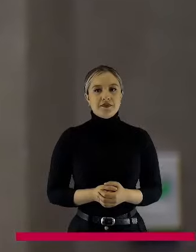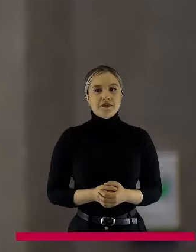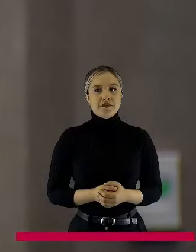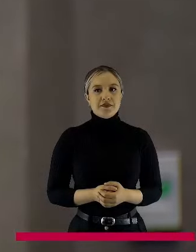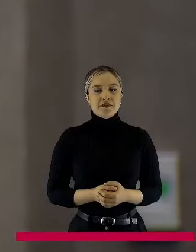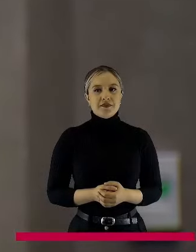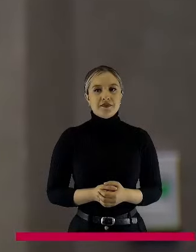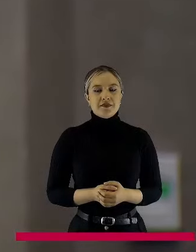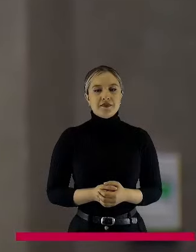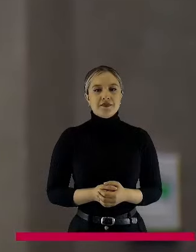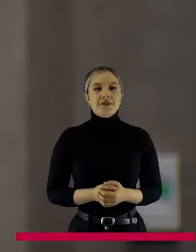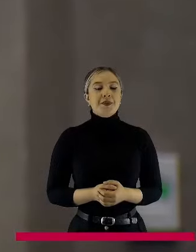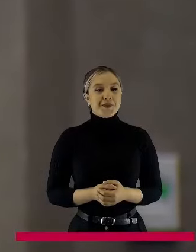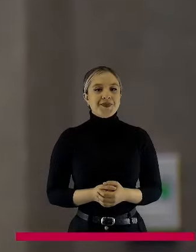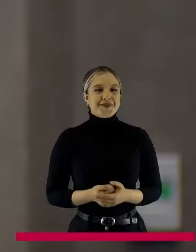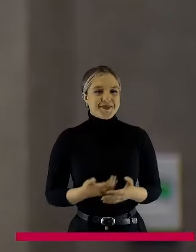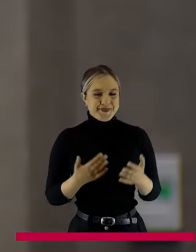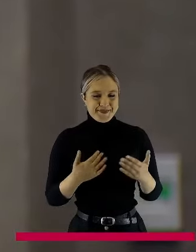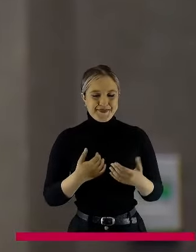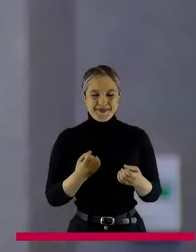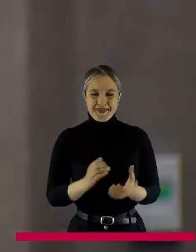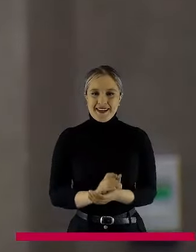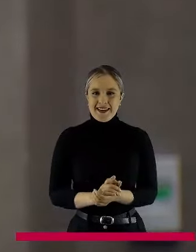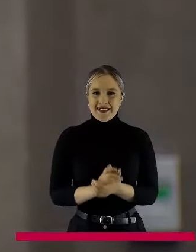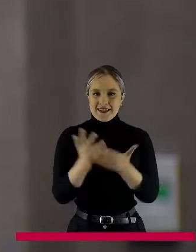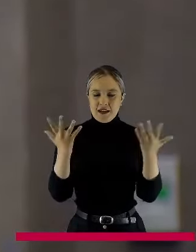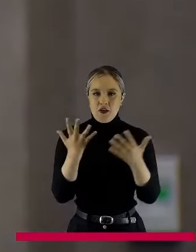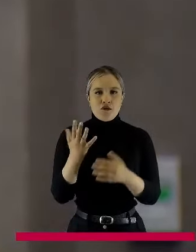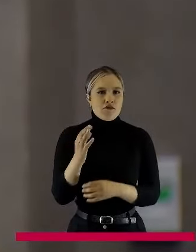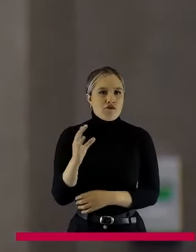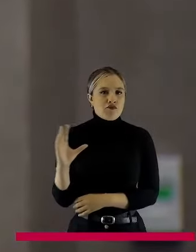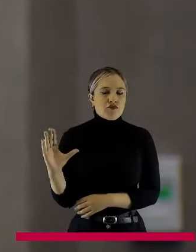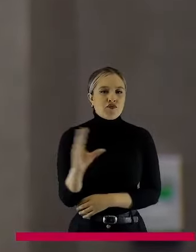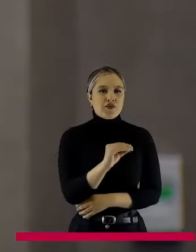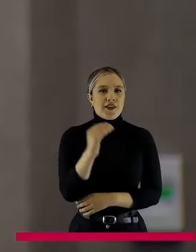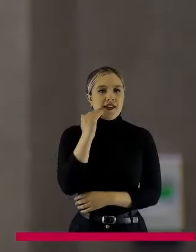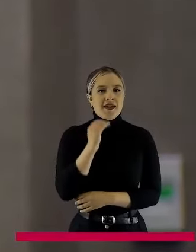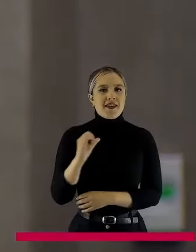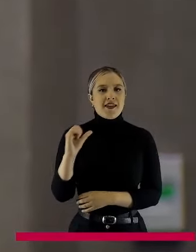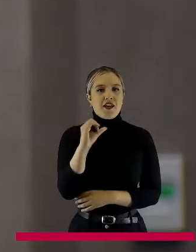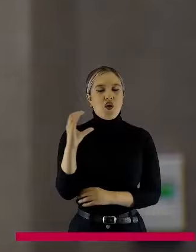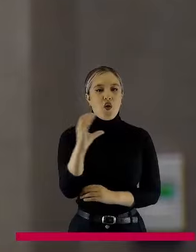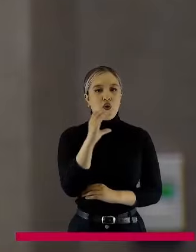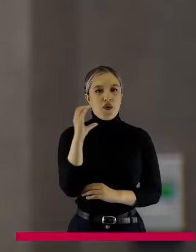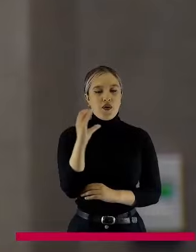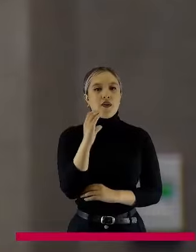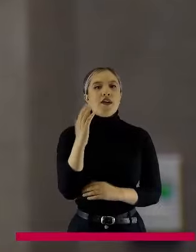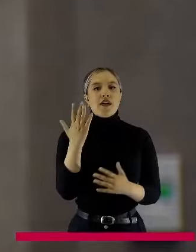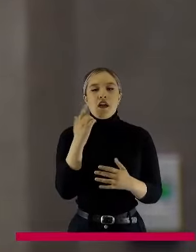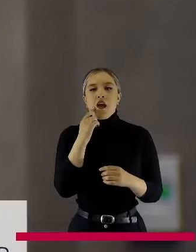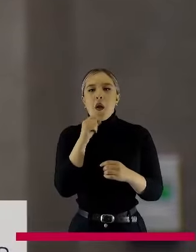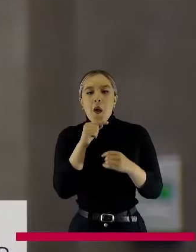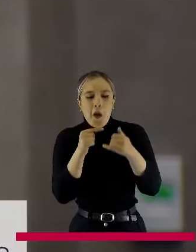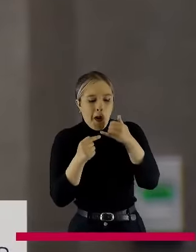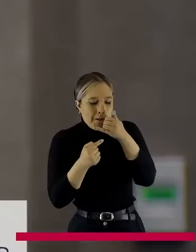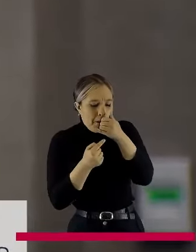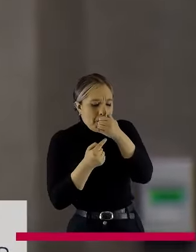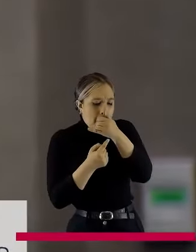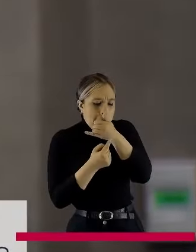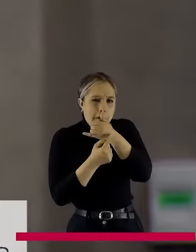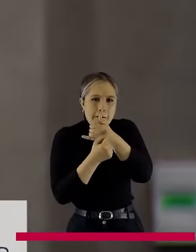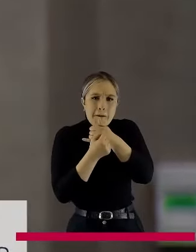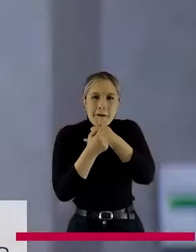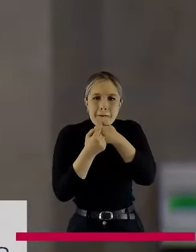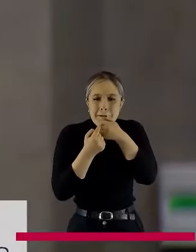Quiero saludar inicialmente a todas las mujeres de Colombia, desde cada rinconcito de nuestro